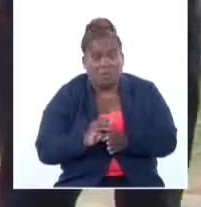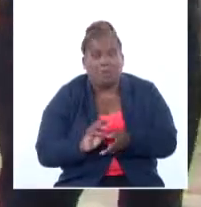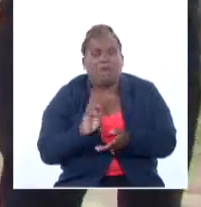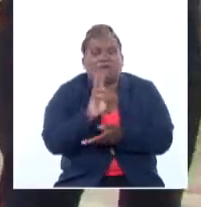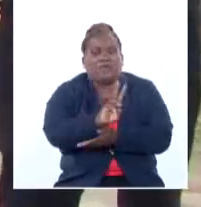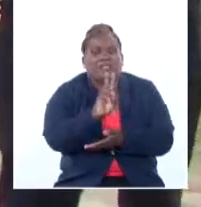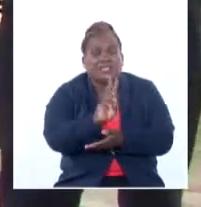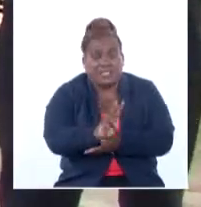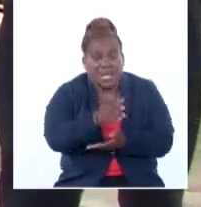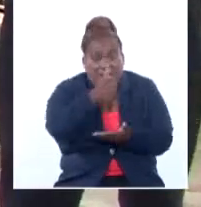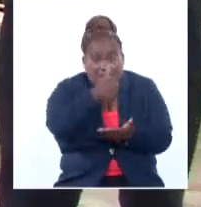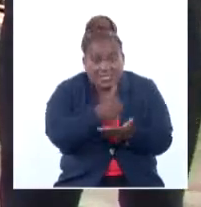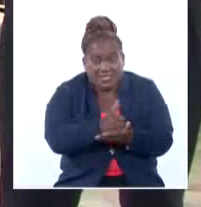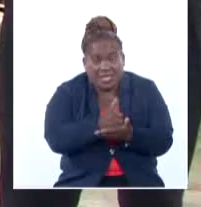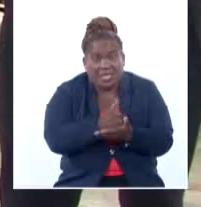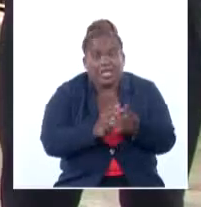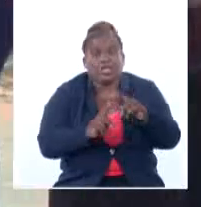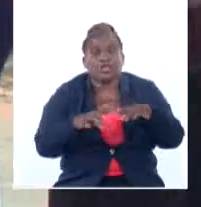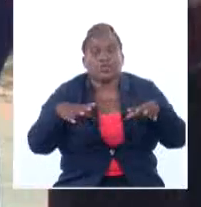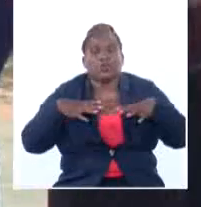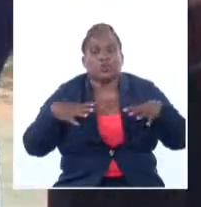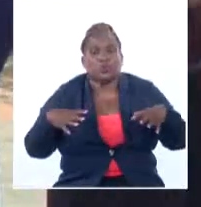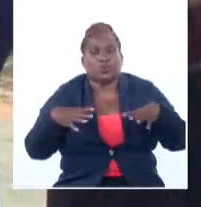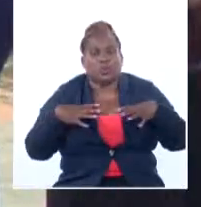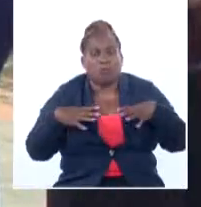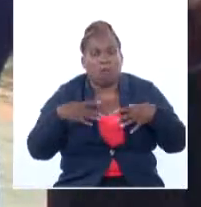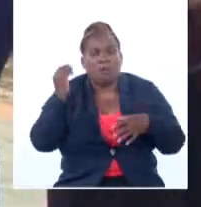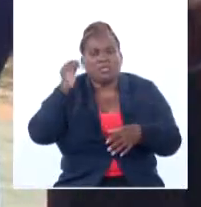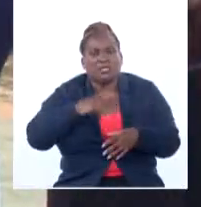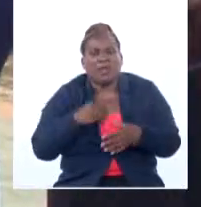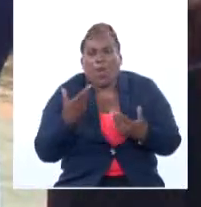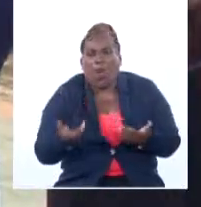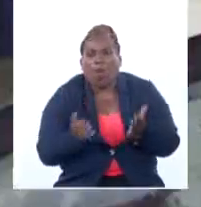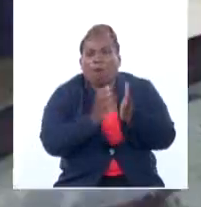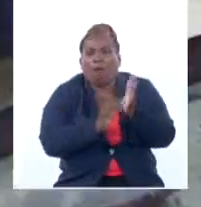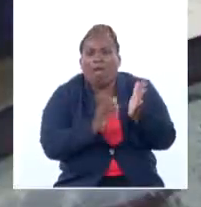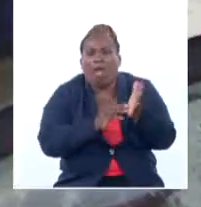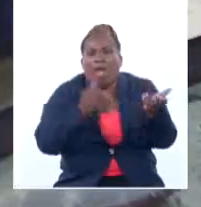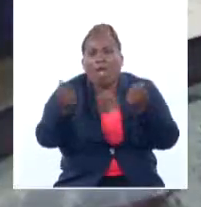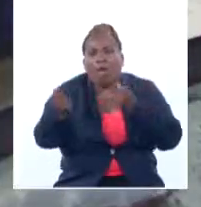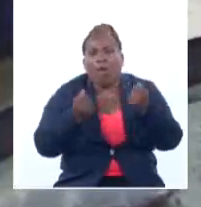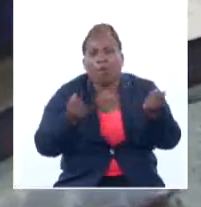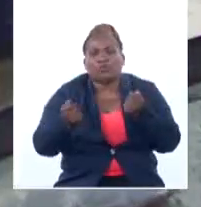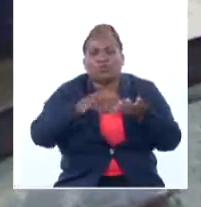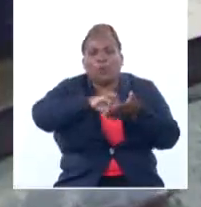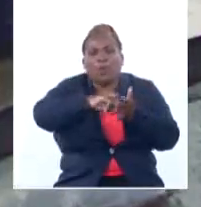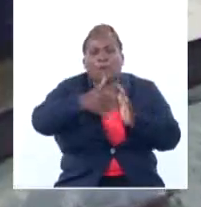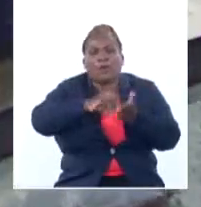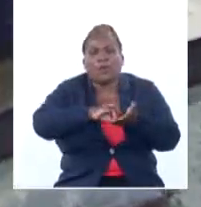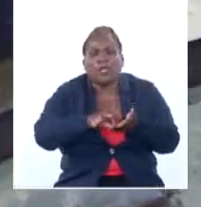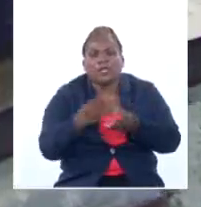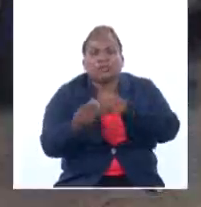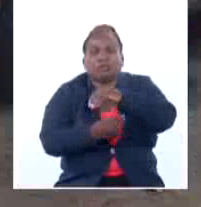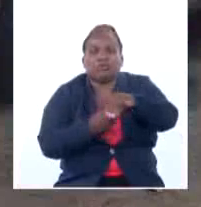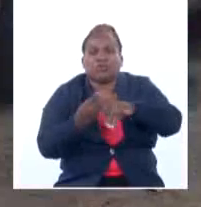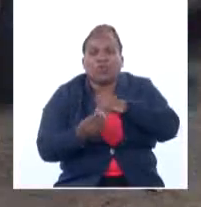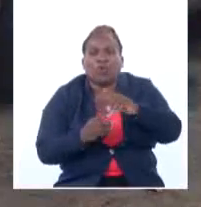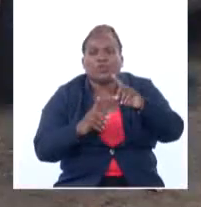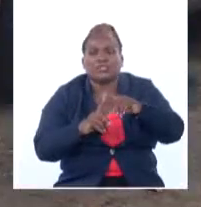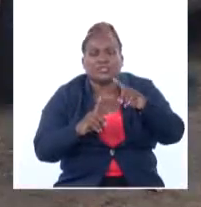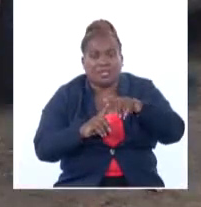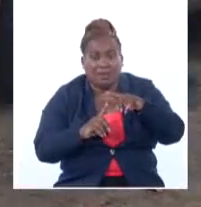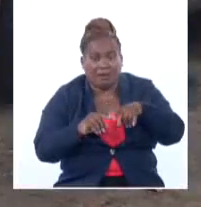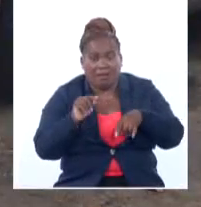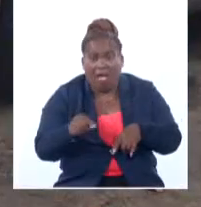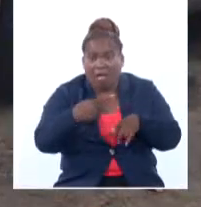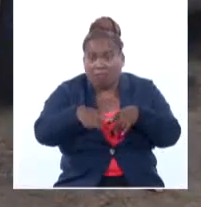Transtur en Holguín para conocer detalles comerciales de la renta de autos, como el proyecto de renovación de la técnica automotor de la marca Peugeot